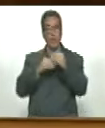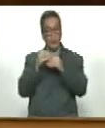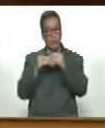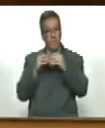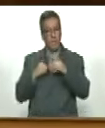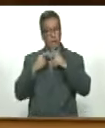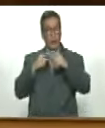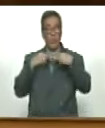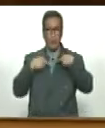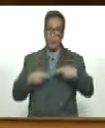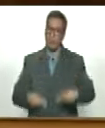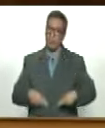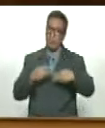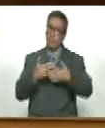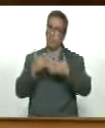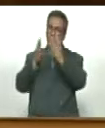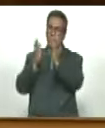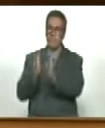resultaría humanista